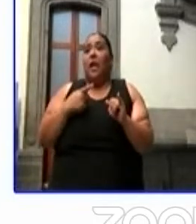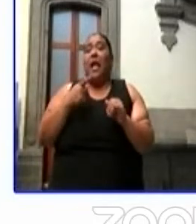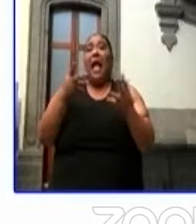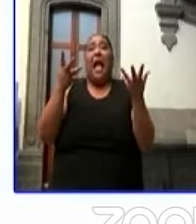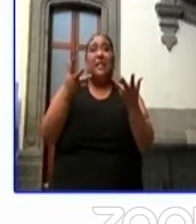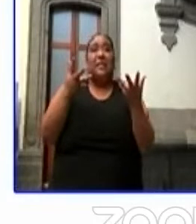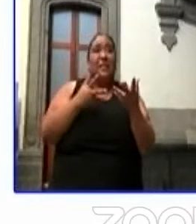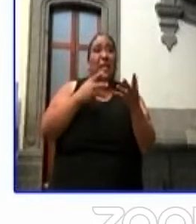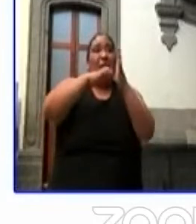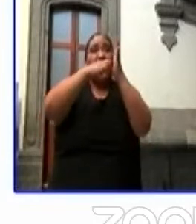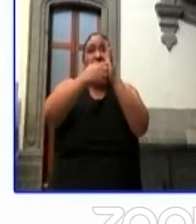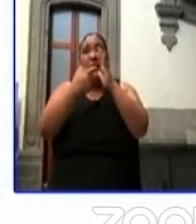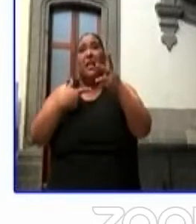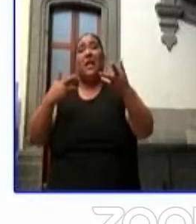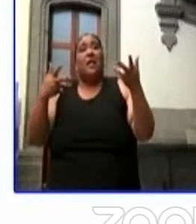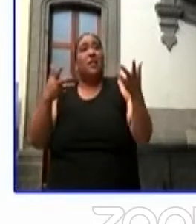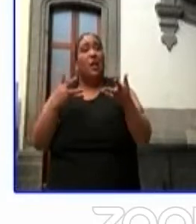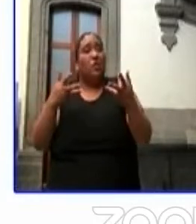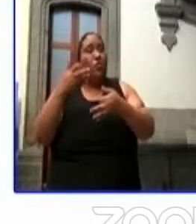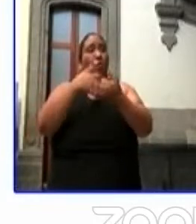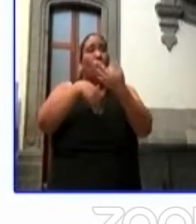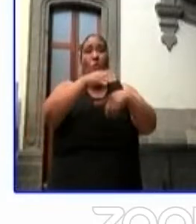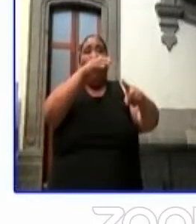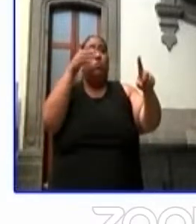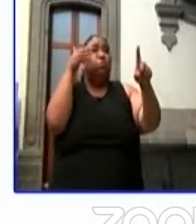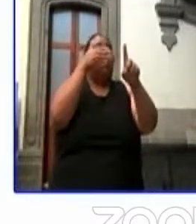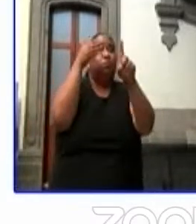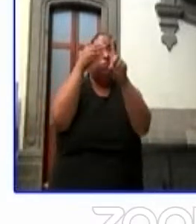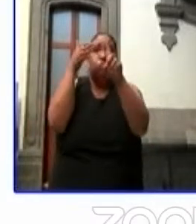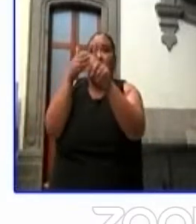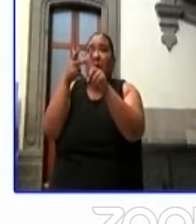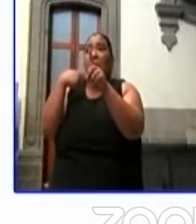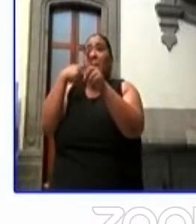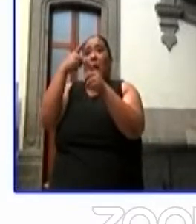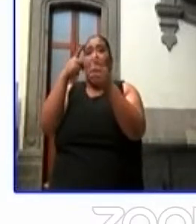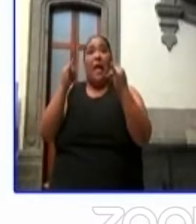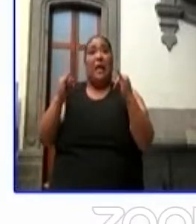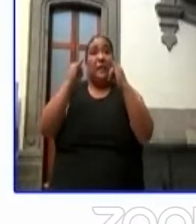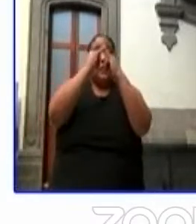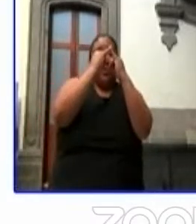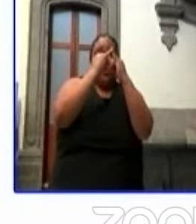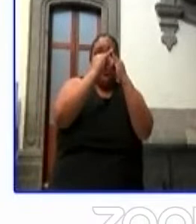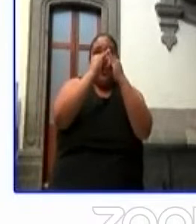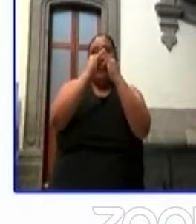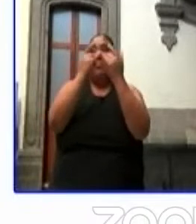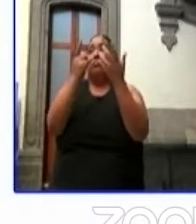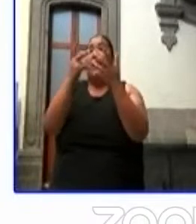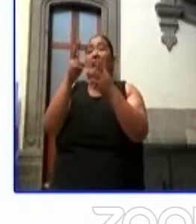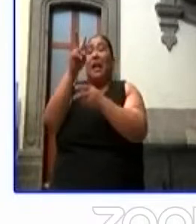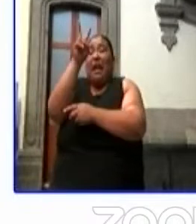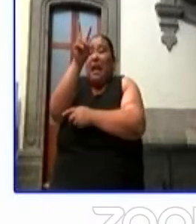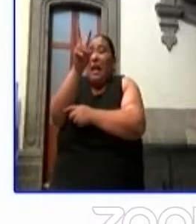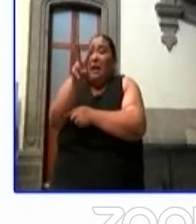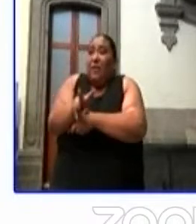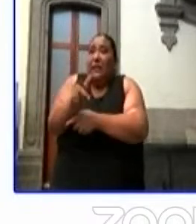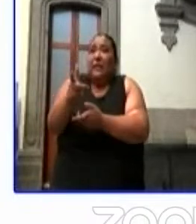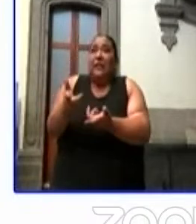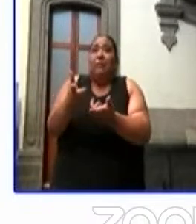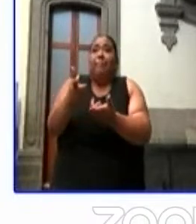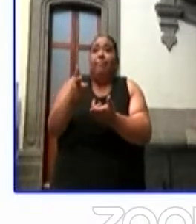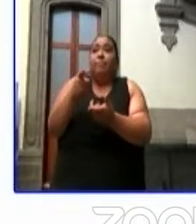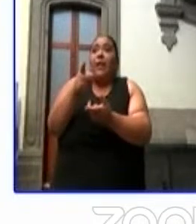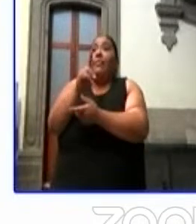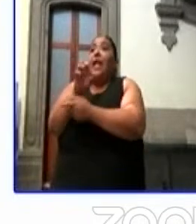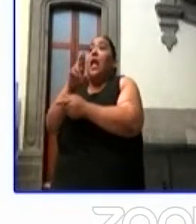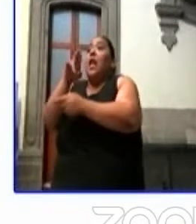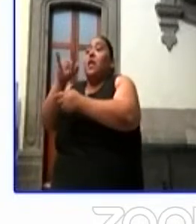acciones dirigidas a impulsar la desinstitucionalización. Ahí, la verdad que DRI nos abrió